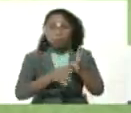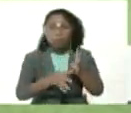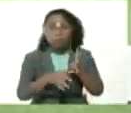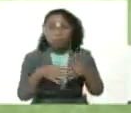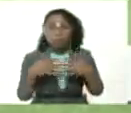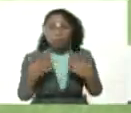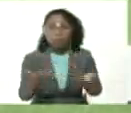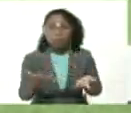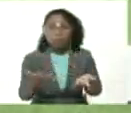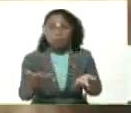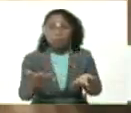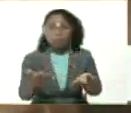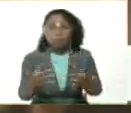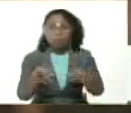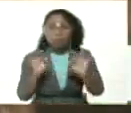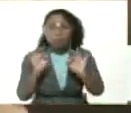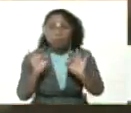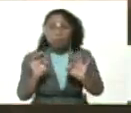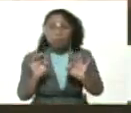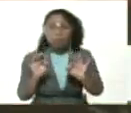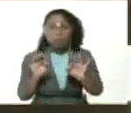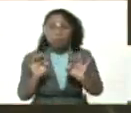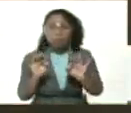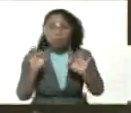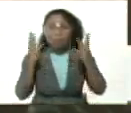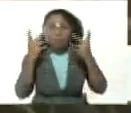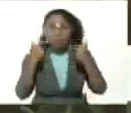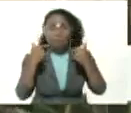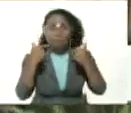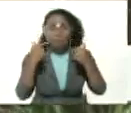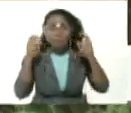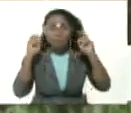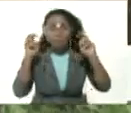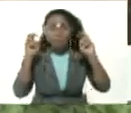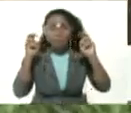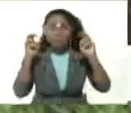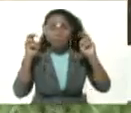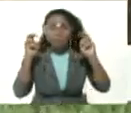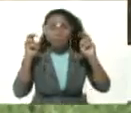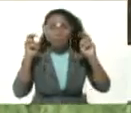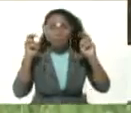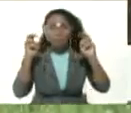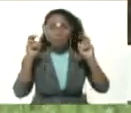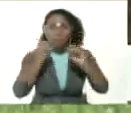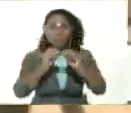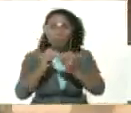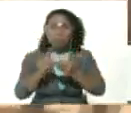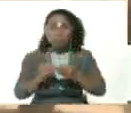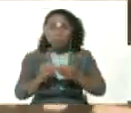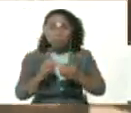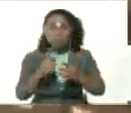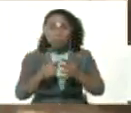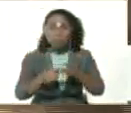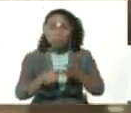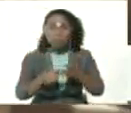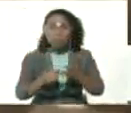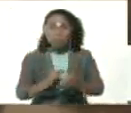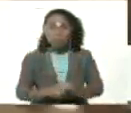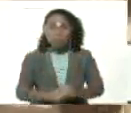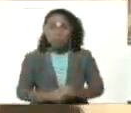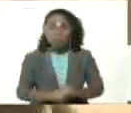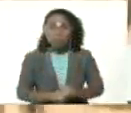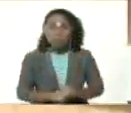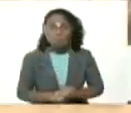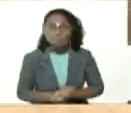en especies de pasto braquiaria, humidícola, braquiaria brisanta y braquiaria de cumbre, que